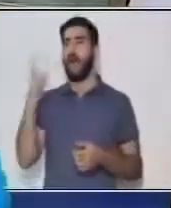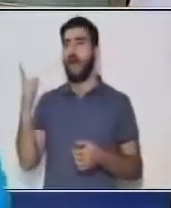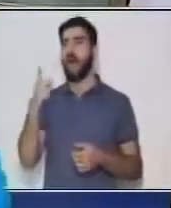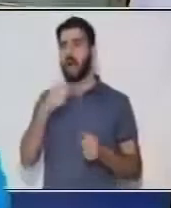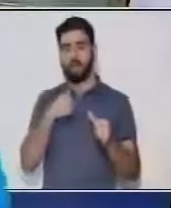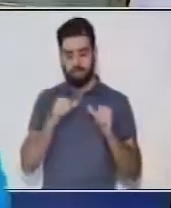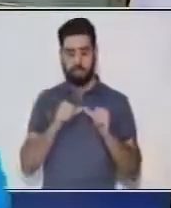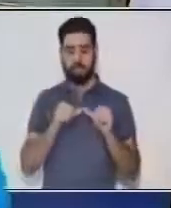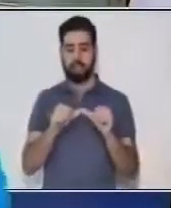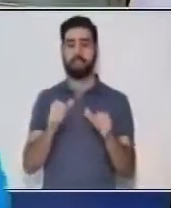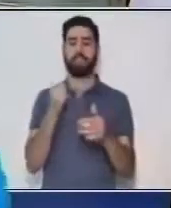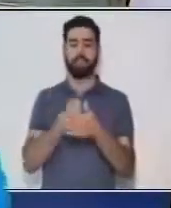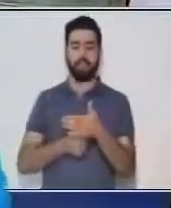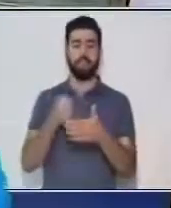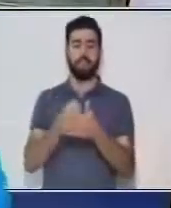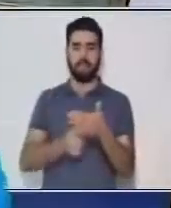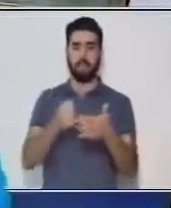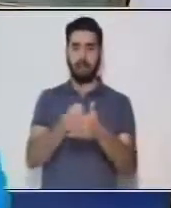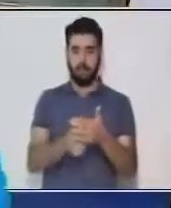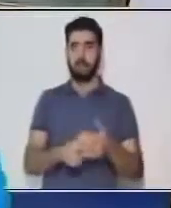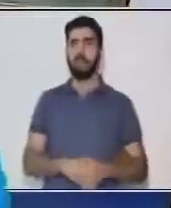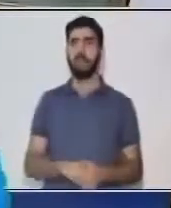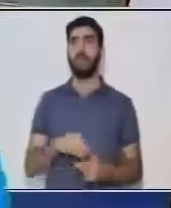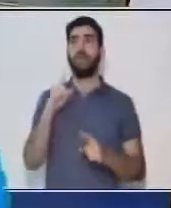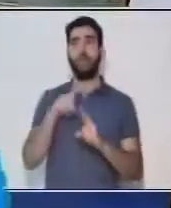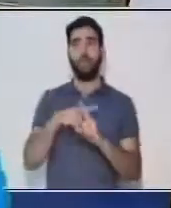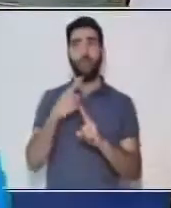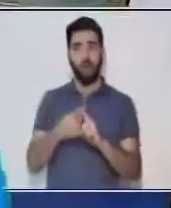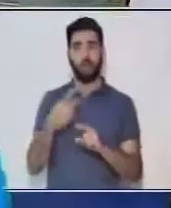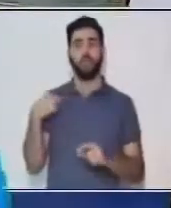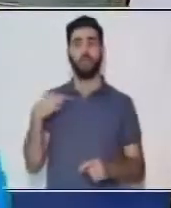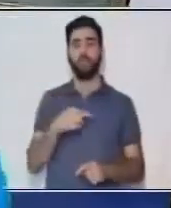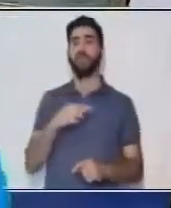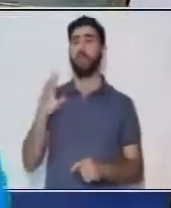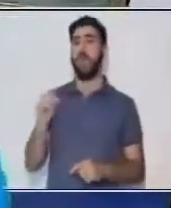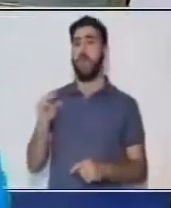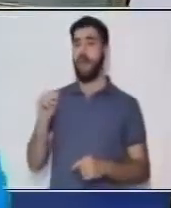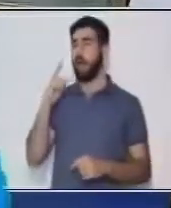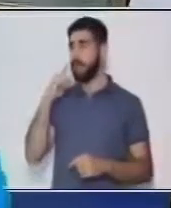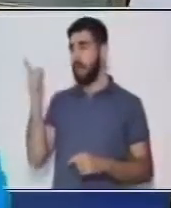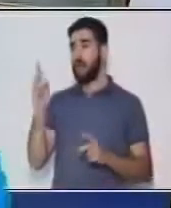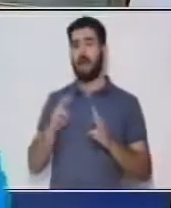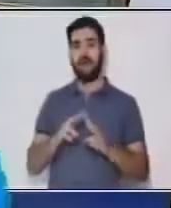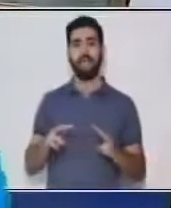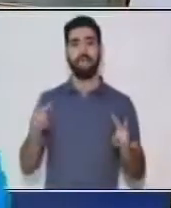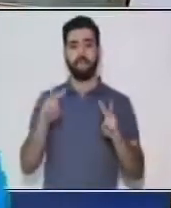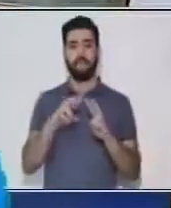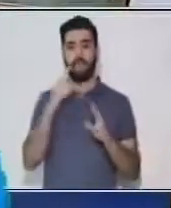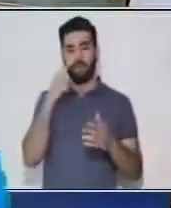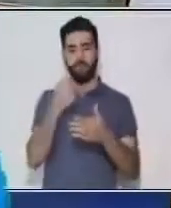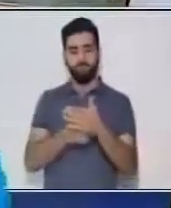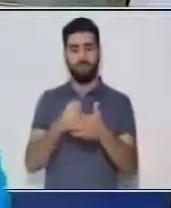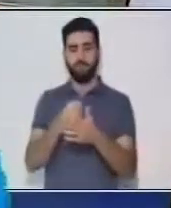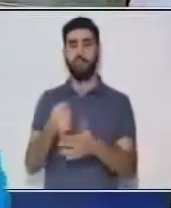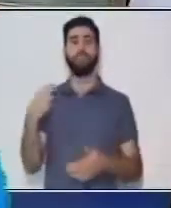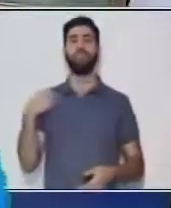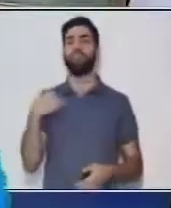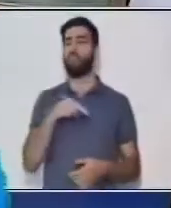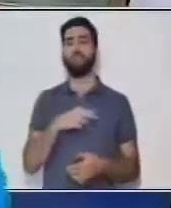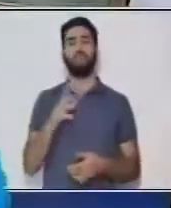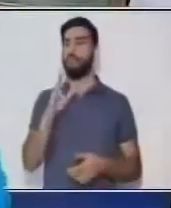nos referimos con perseverancia? Cuando hablamos de perseverancia nos vamos a referir a nunca darnos por vencidos.